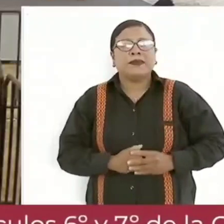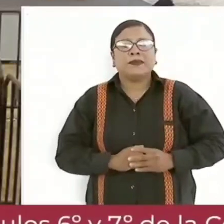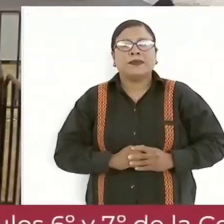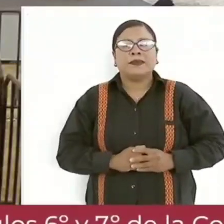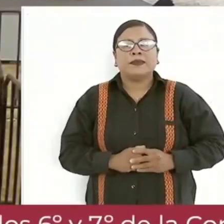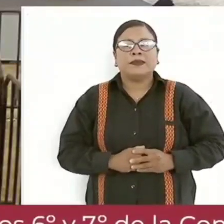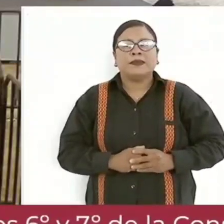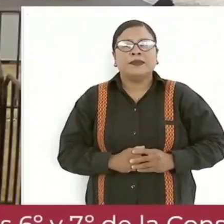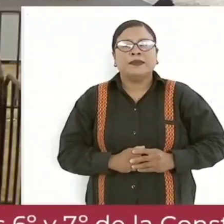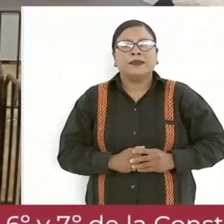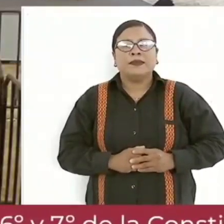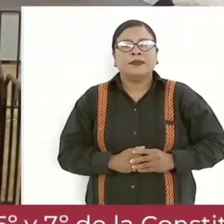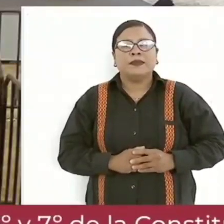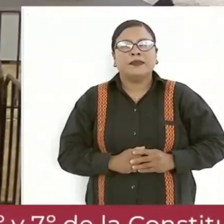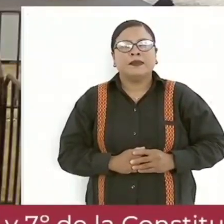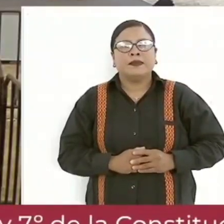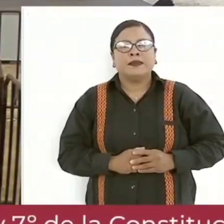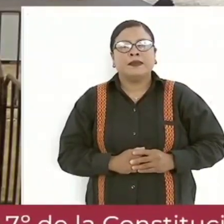se está